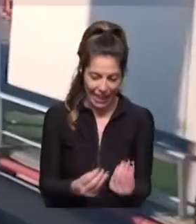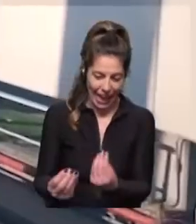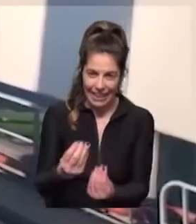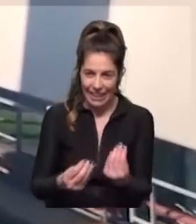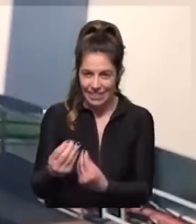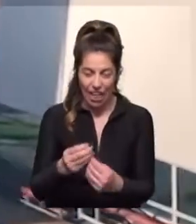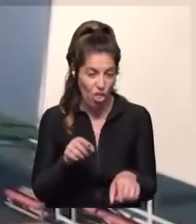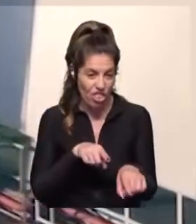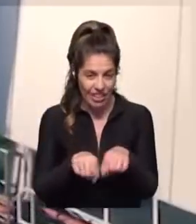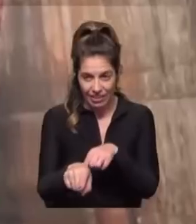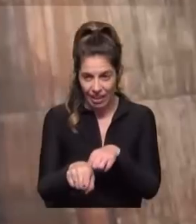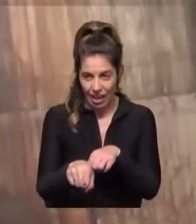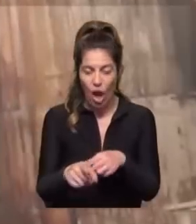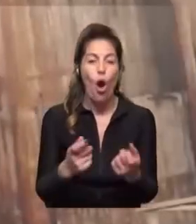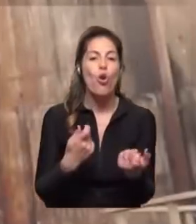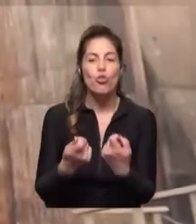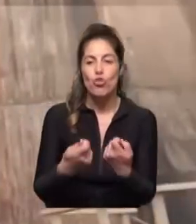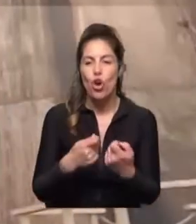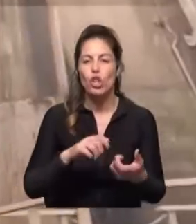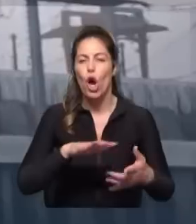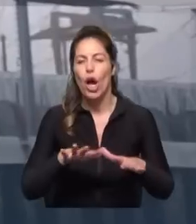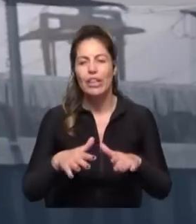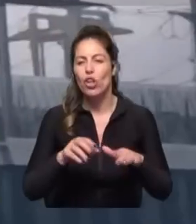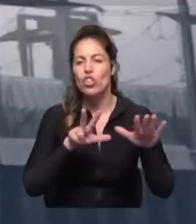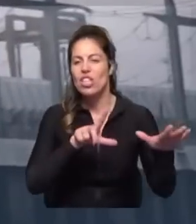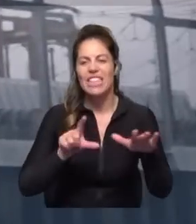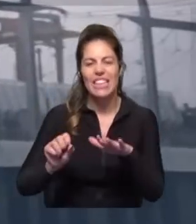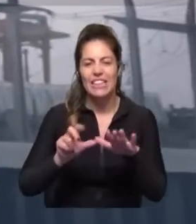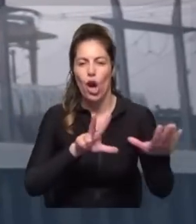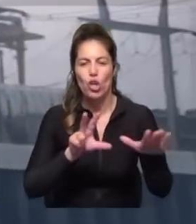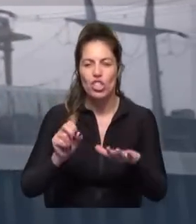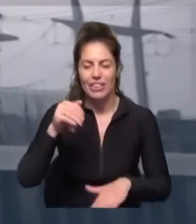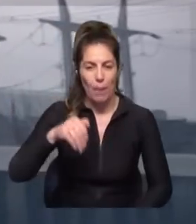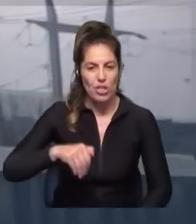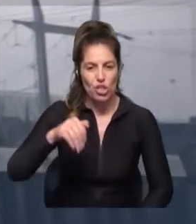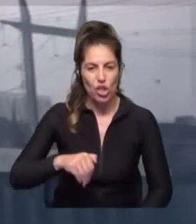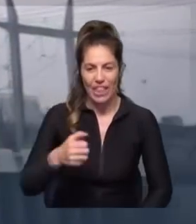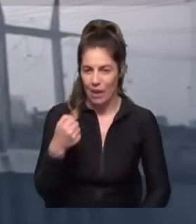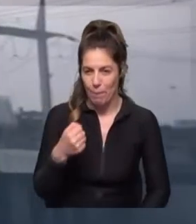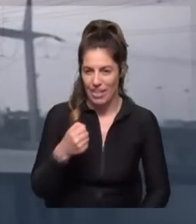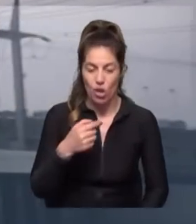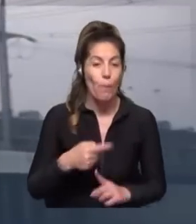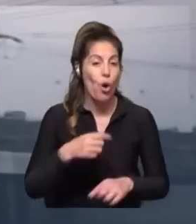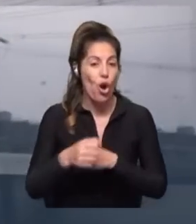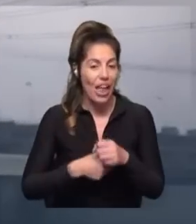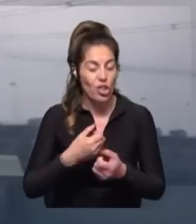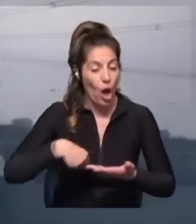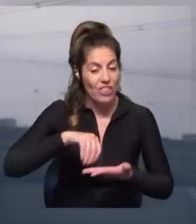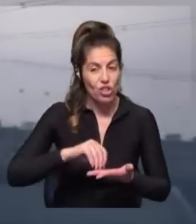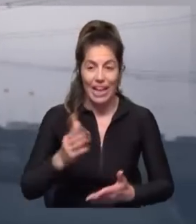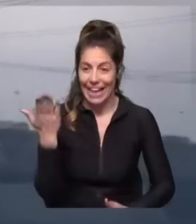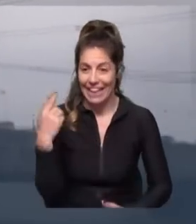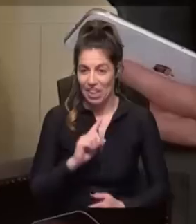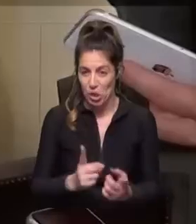ingresado en forma directa es un costo del entorno de los 70 80 millones de pesos anuales adicionales que antes no